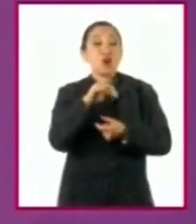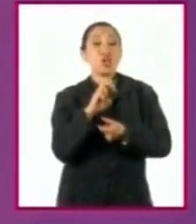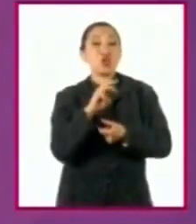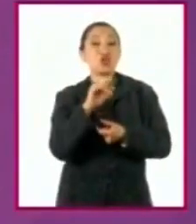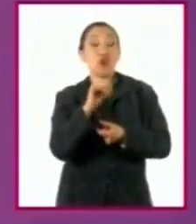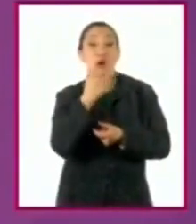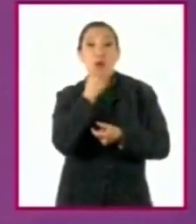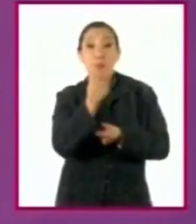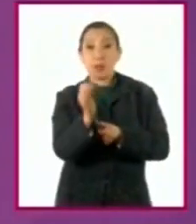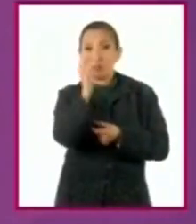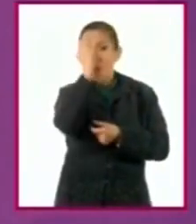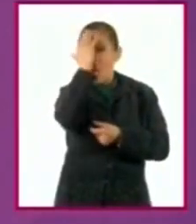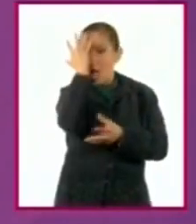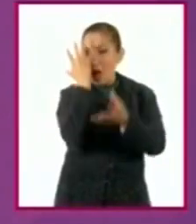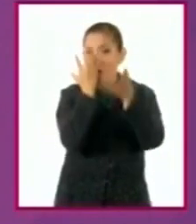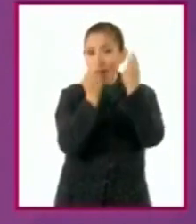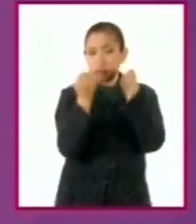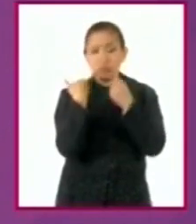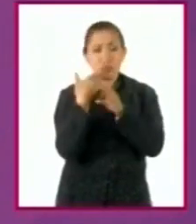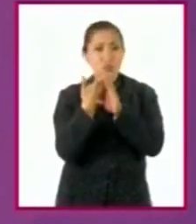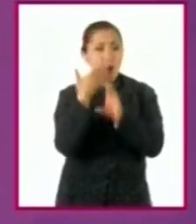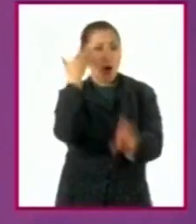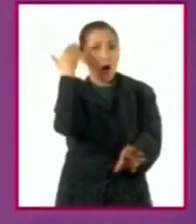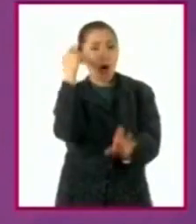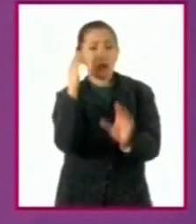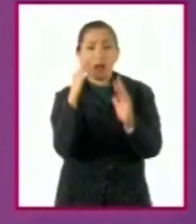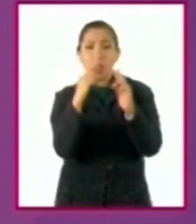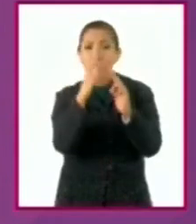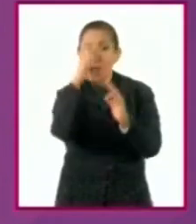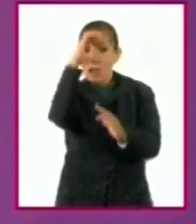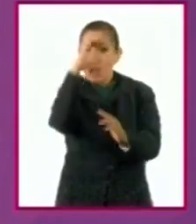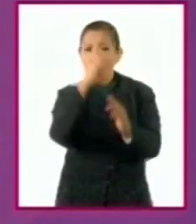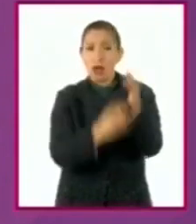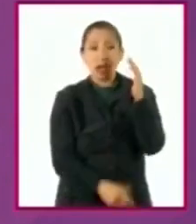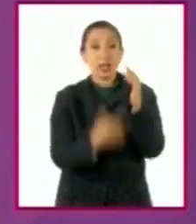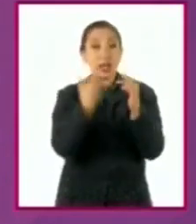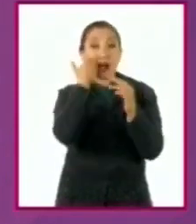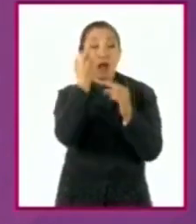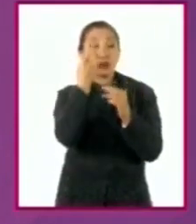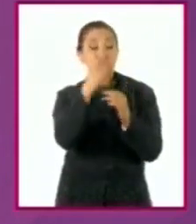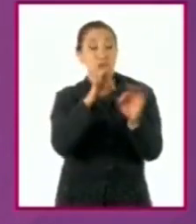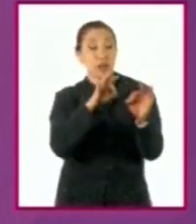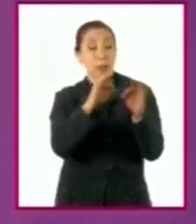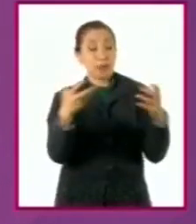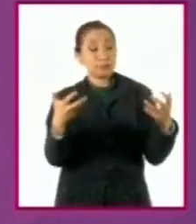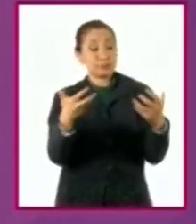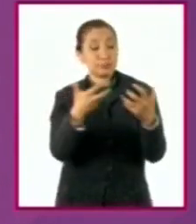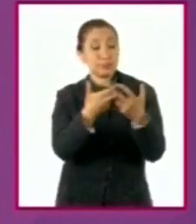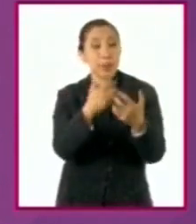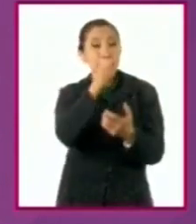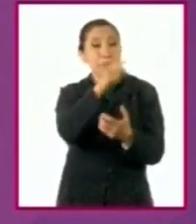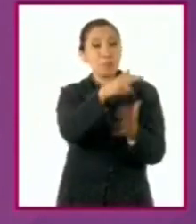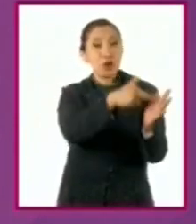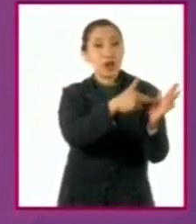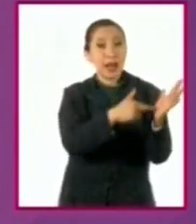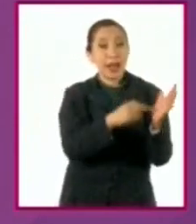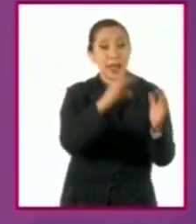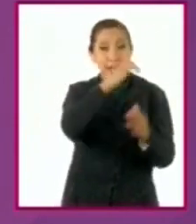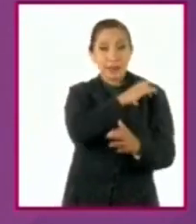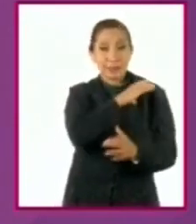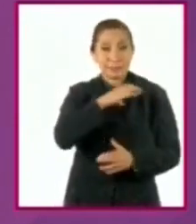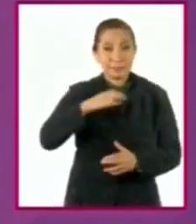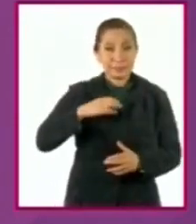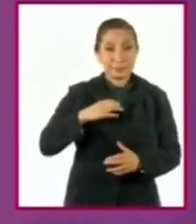los hombres de conocimiento eran profundamente católicos y buscaban que su trabajo armonizara con los principios del